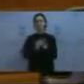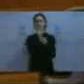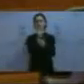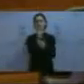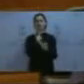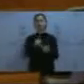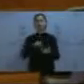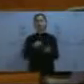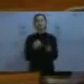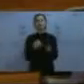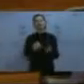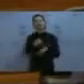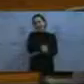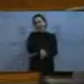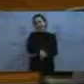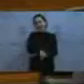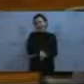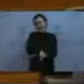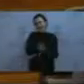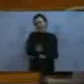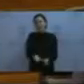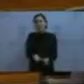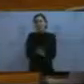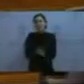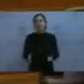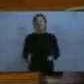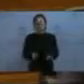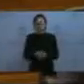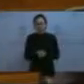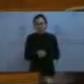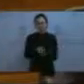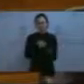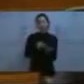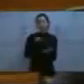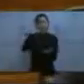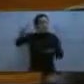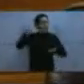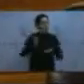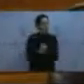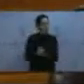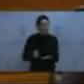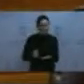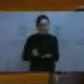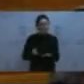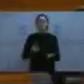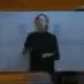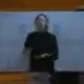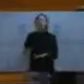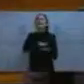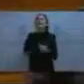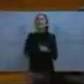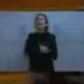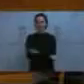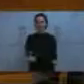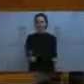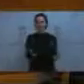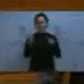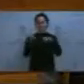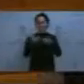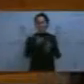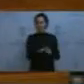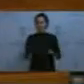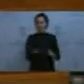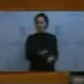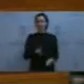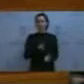permítame la expresión coloquial, de tapadillo, que es esto de los planes piloto. ¿Y por qué me refiero a esto? En política, cuando uno quiere emprender